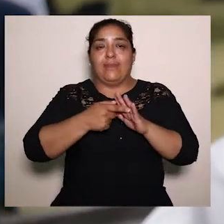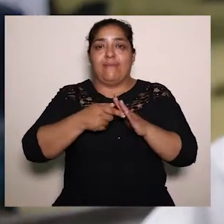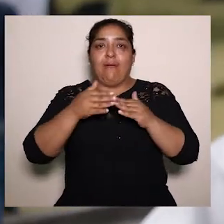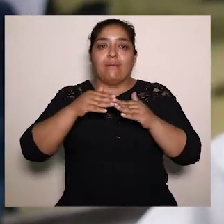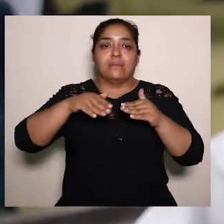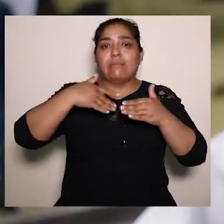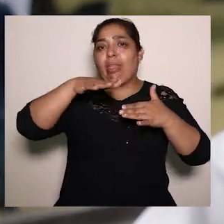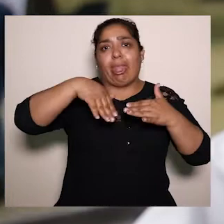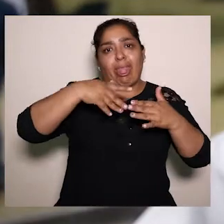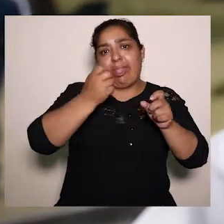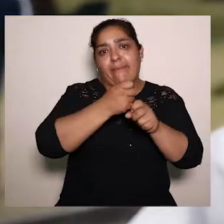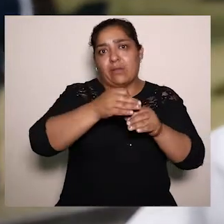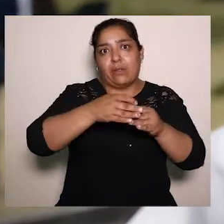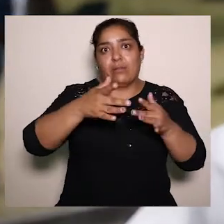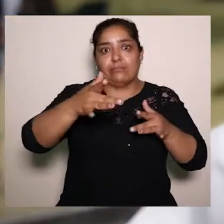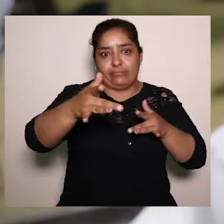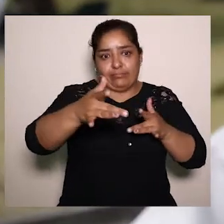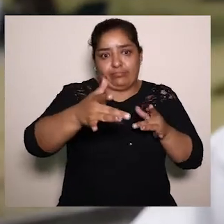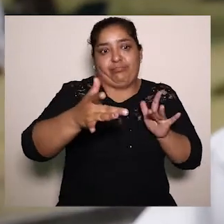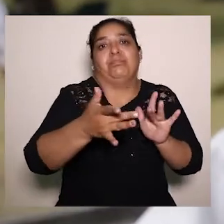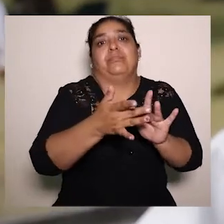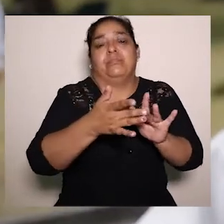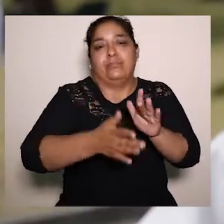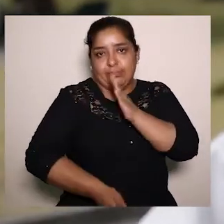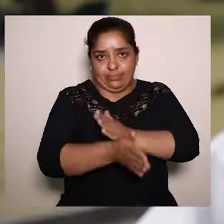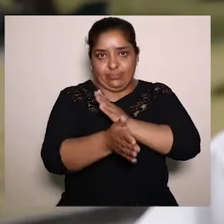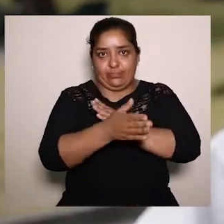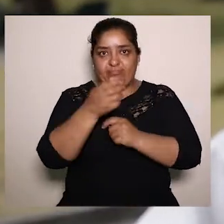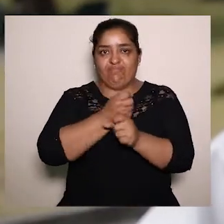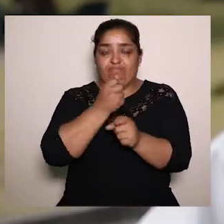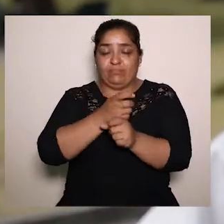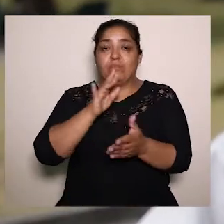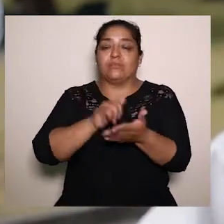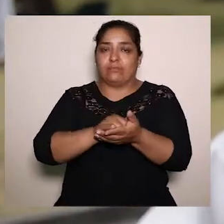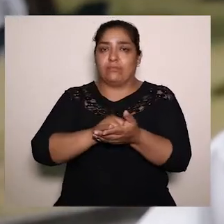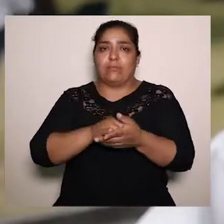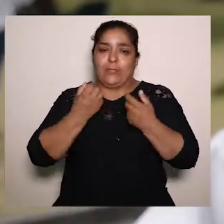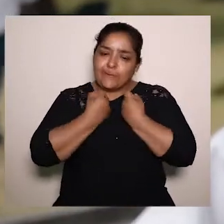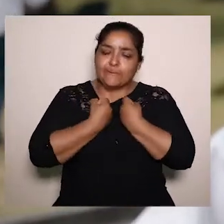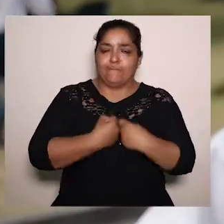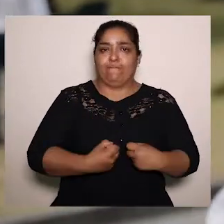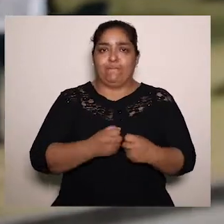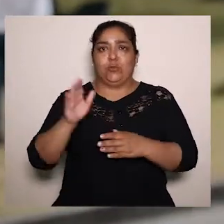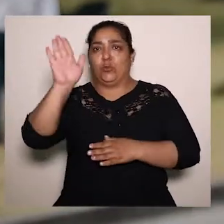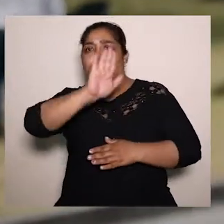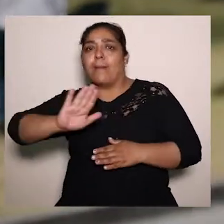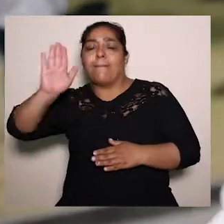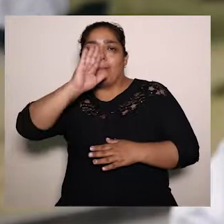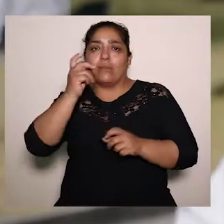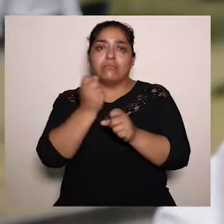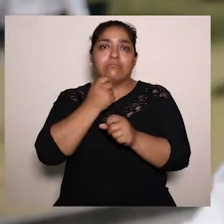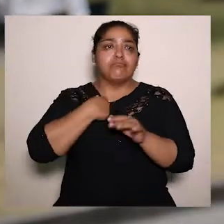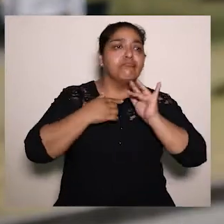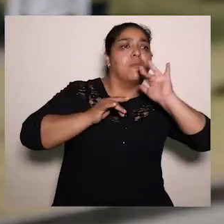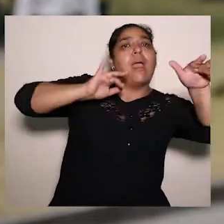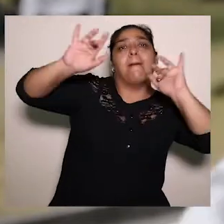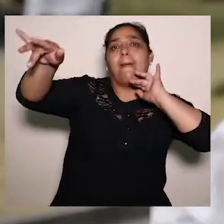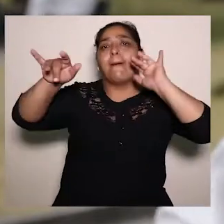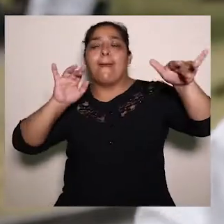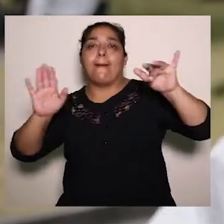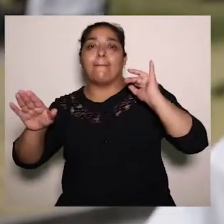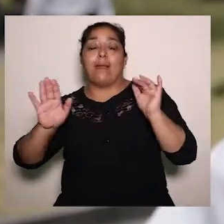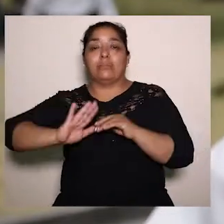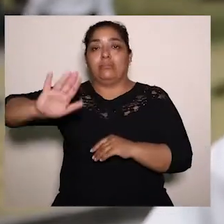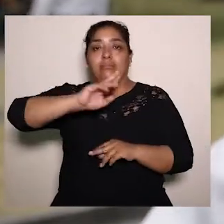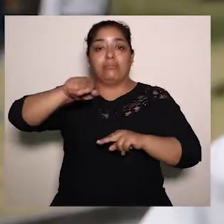cerrando brechas que es algo importante vital en nuestro departamento de nariño seguimos trabajando con todo empeño por todo el departamento y nos verán en todos los rincones